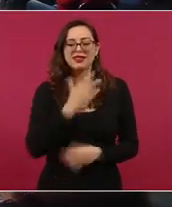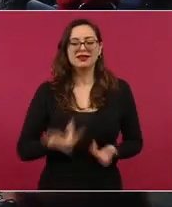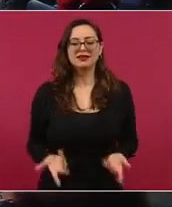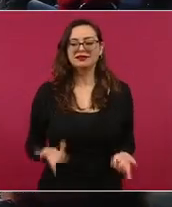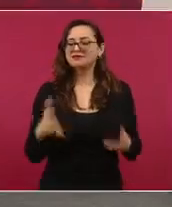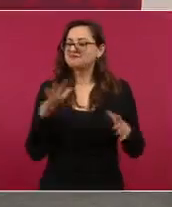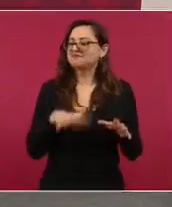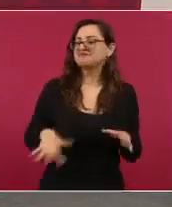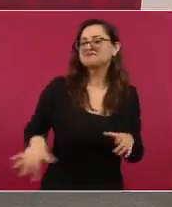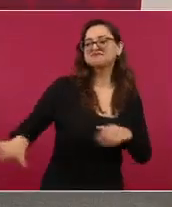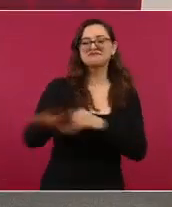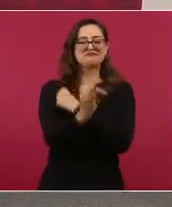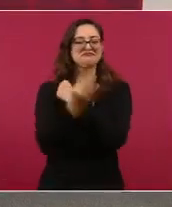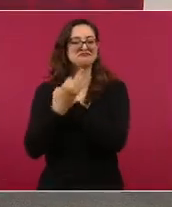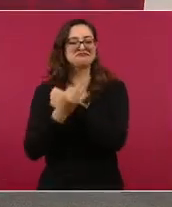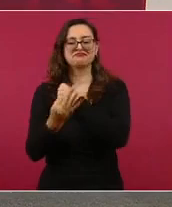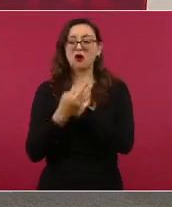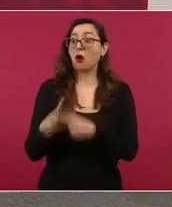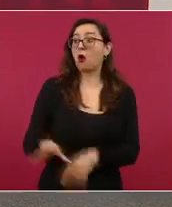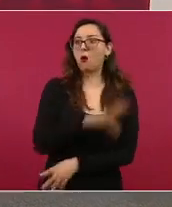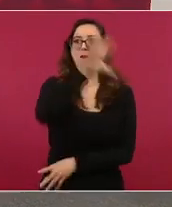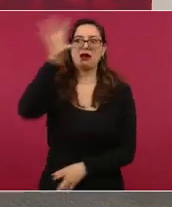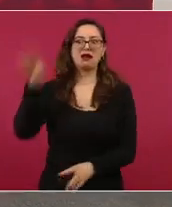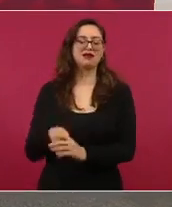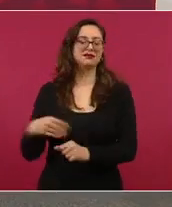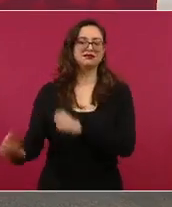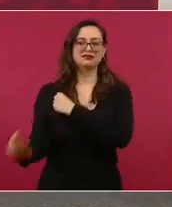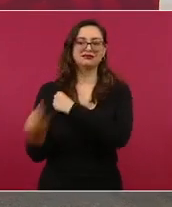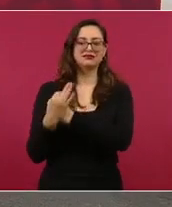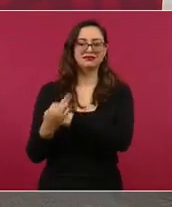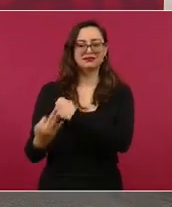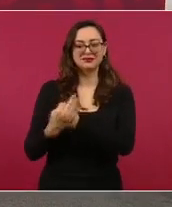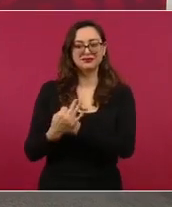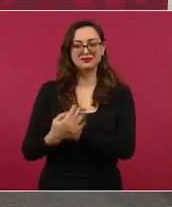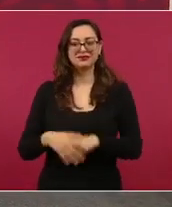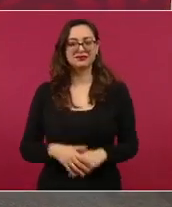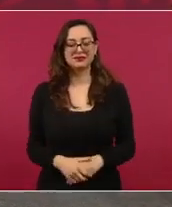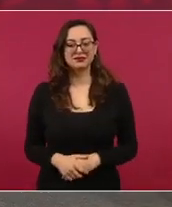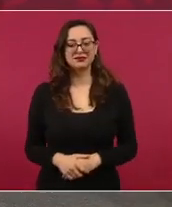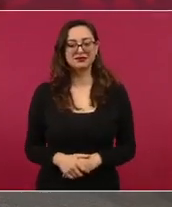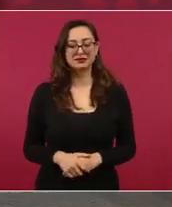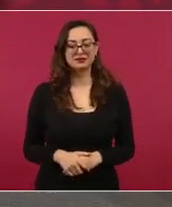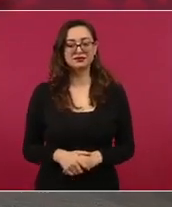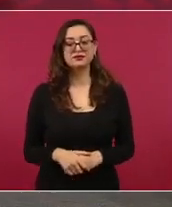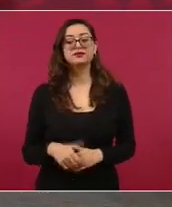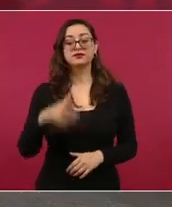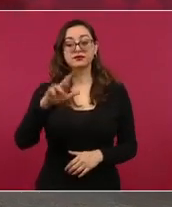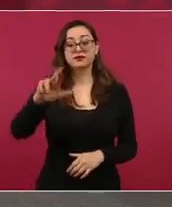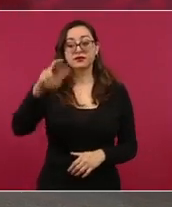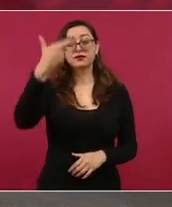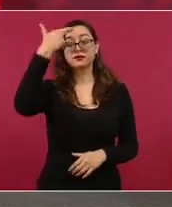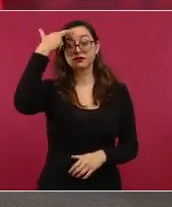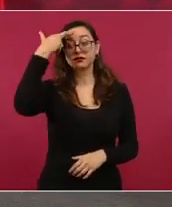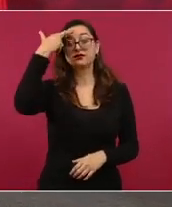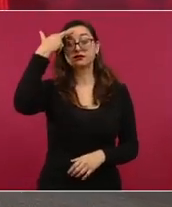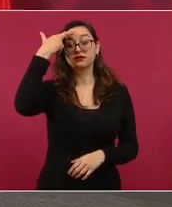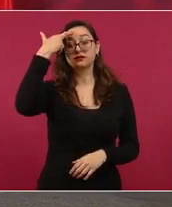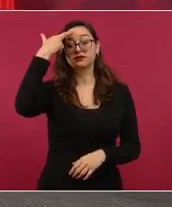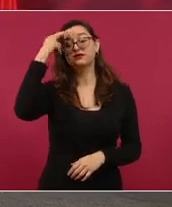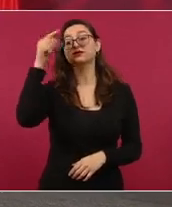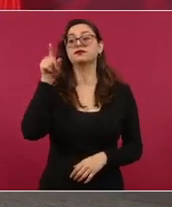porque el pueblo es mucha pieza. Recuerdo que hablé con el general secretario de ese entonces,